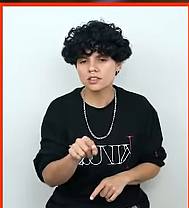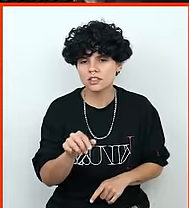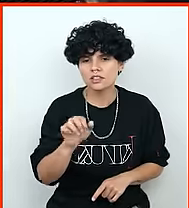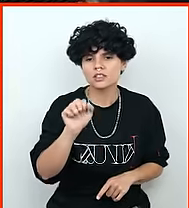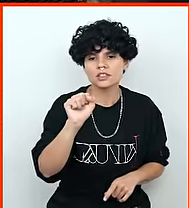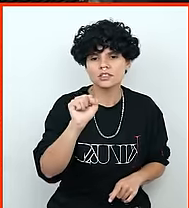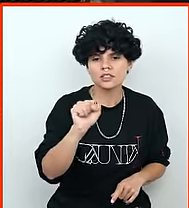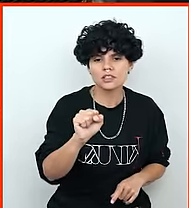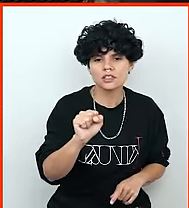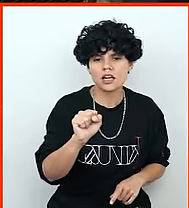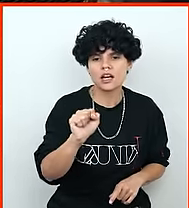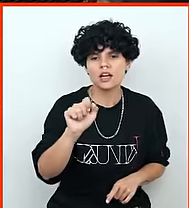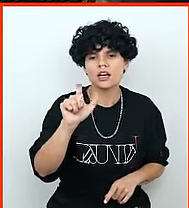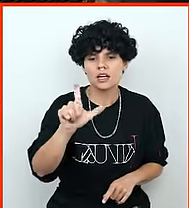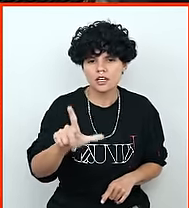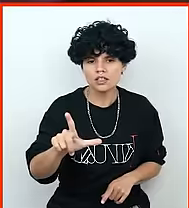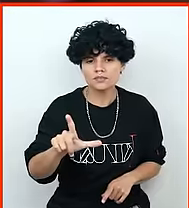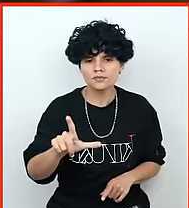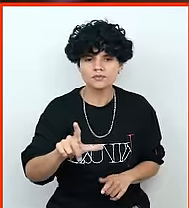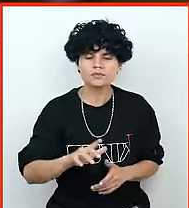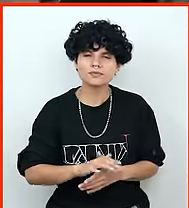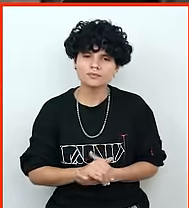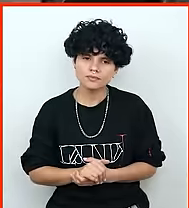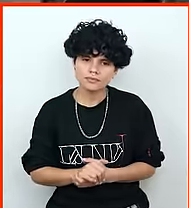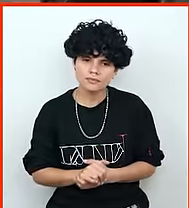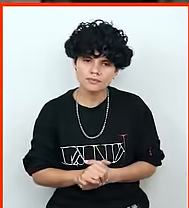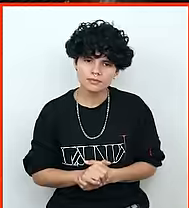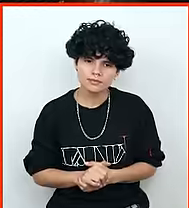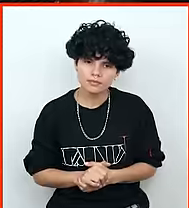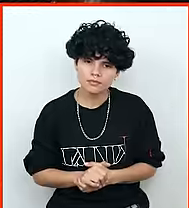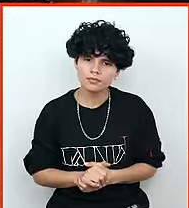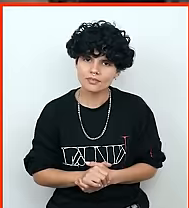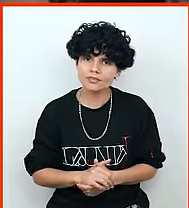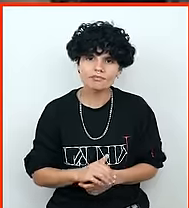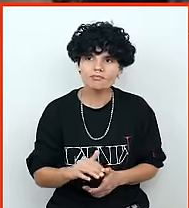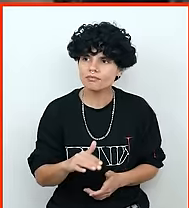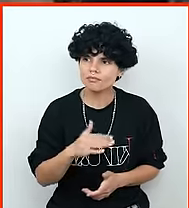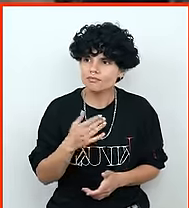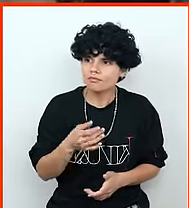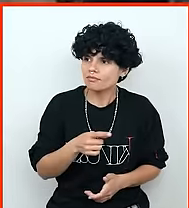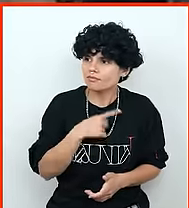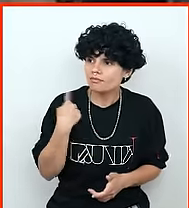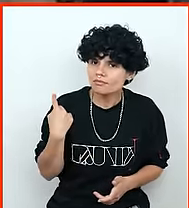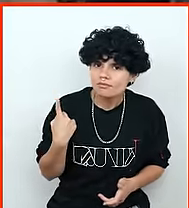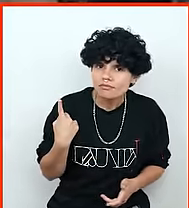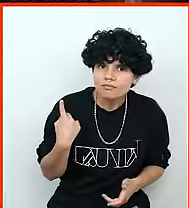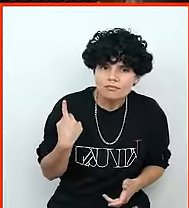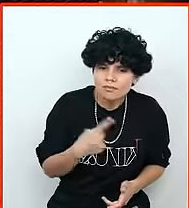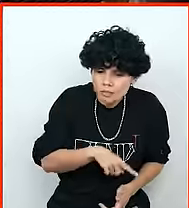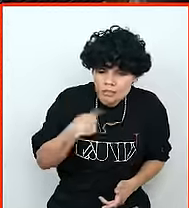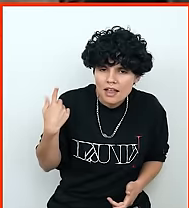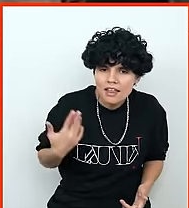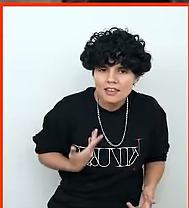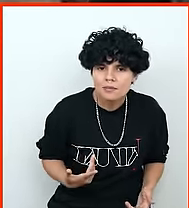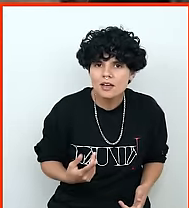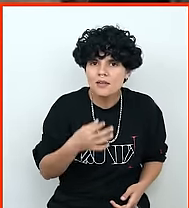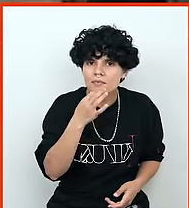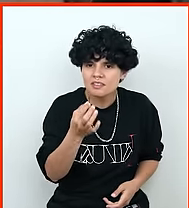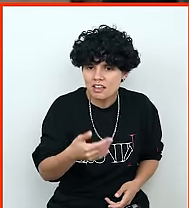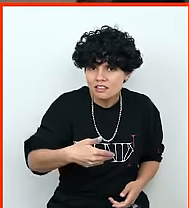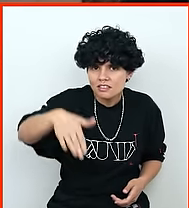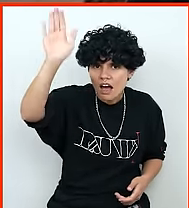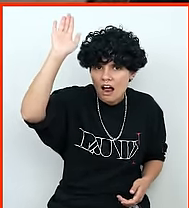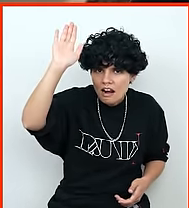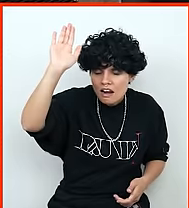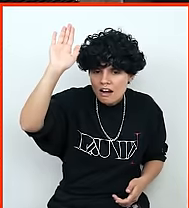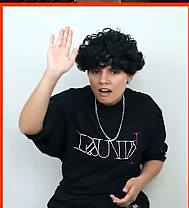A y te voy con una L de sal. Ah. Me mataste con esa. ¿Me estás diciendo